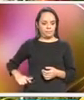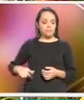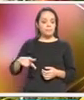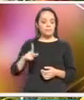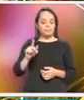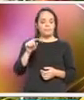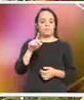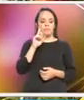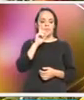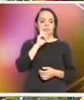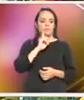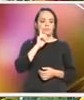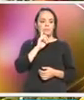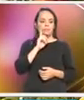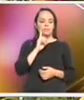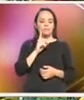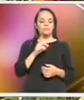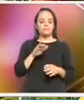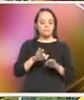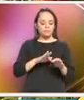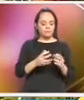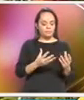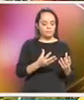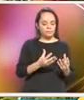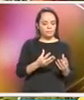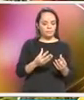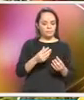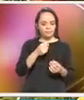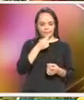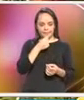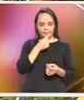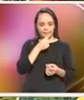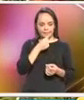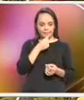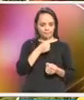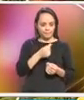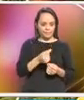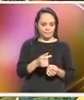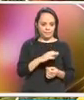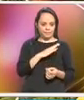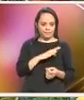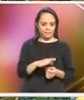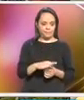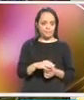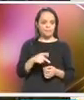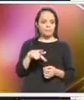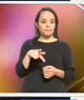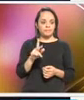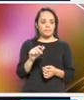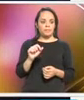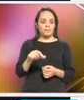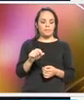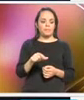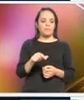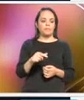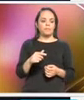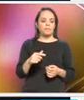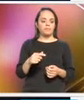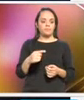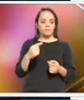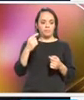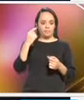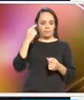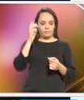mucho y trabaja mucho con los niños, por eso es una madre muy reconocida. Ya. Pero también se ha visto mucho en su personalidad